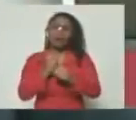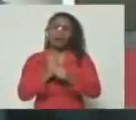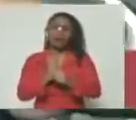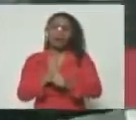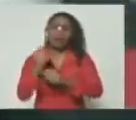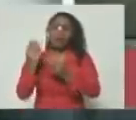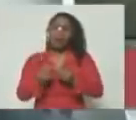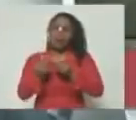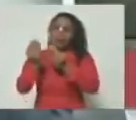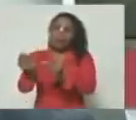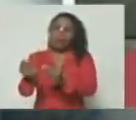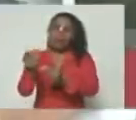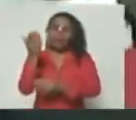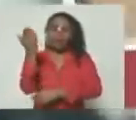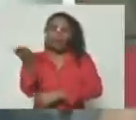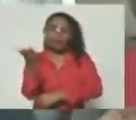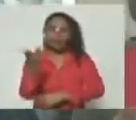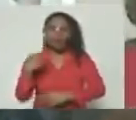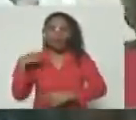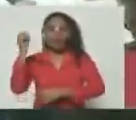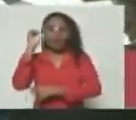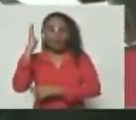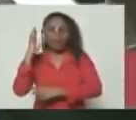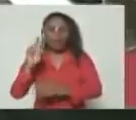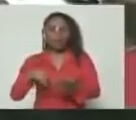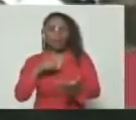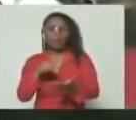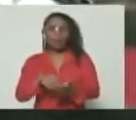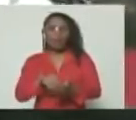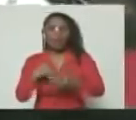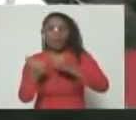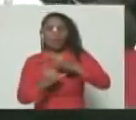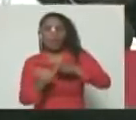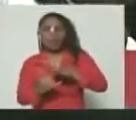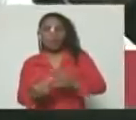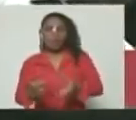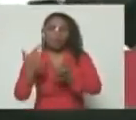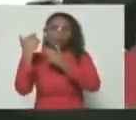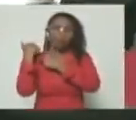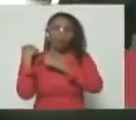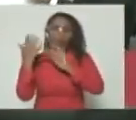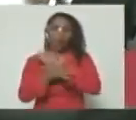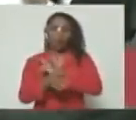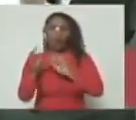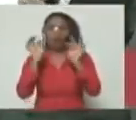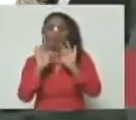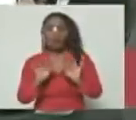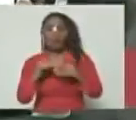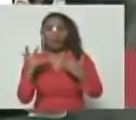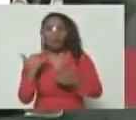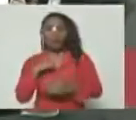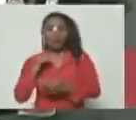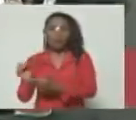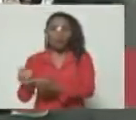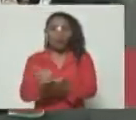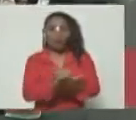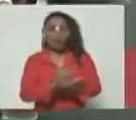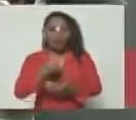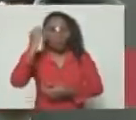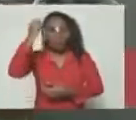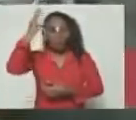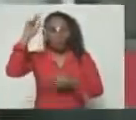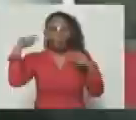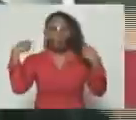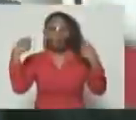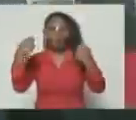para traerle a usted y para llevar al Parlamento y ante las instancias que correspondan las alternativas que hemos recogido de la sabiduría popular con la